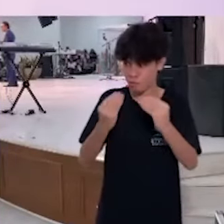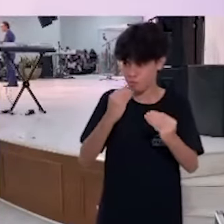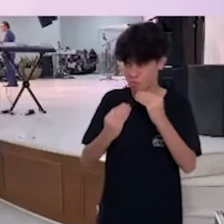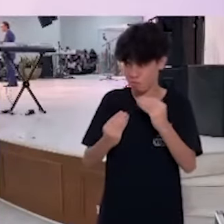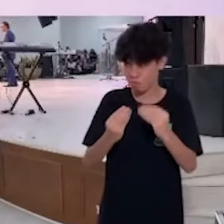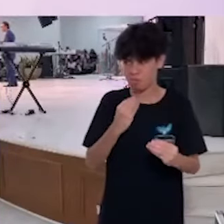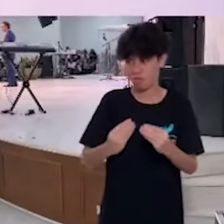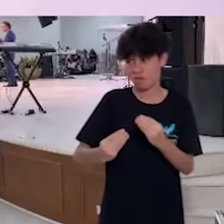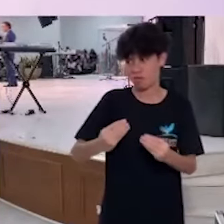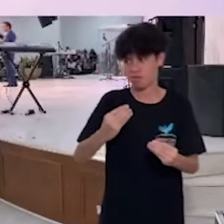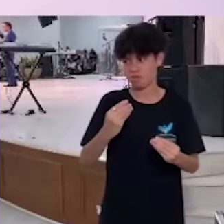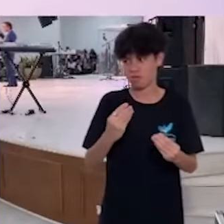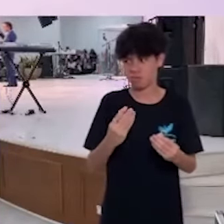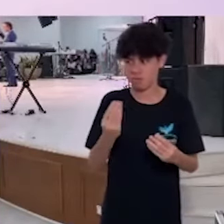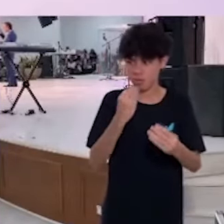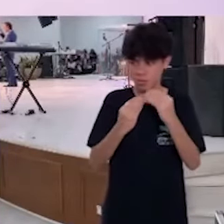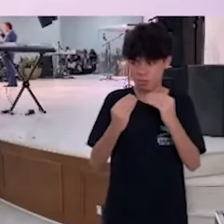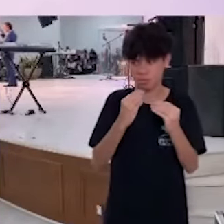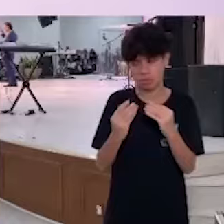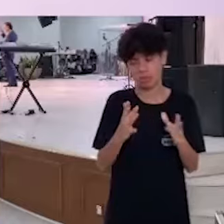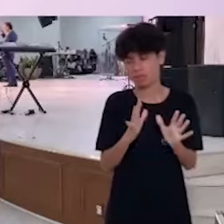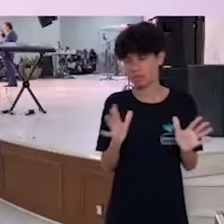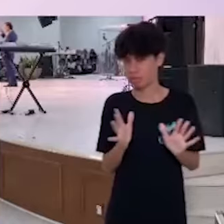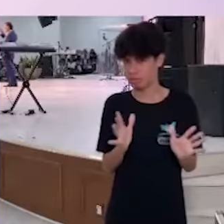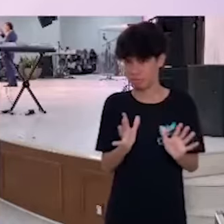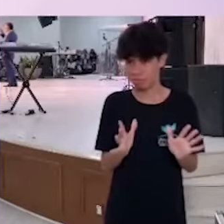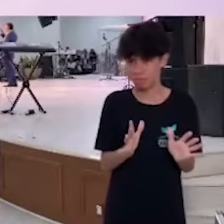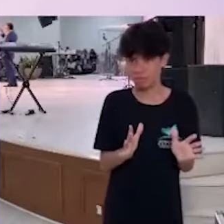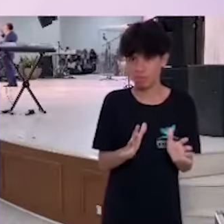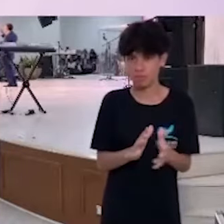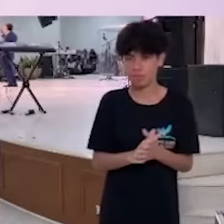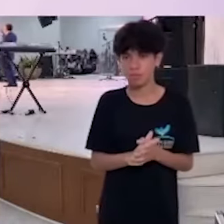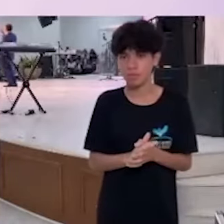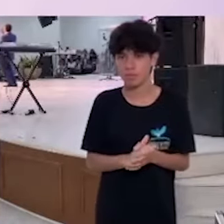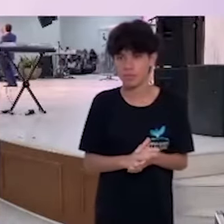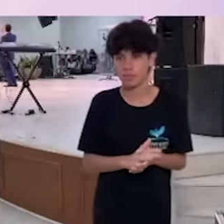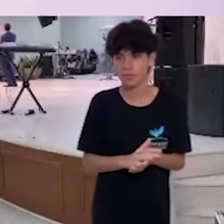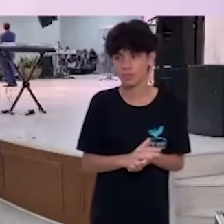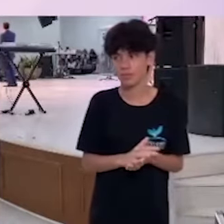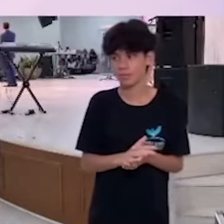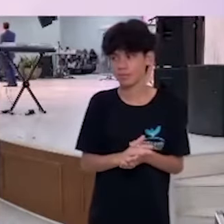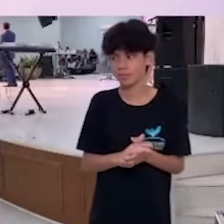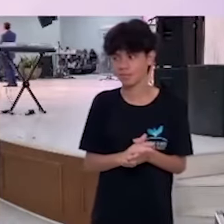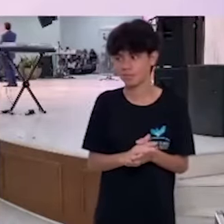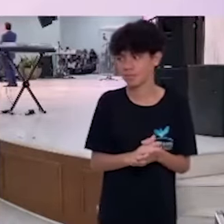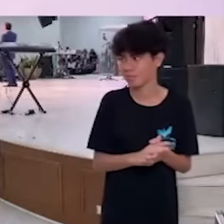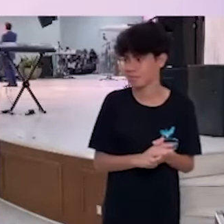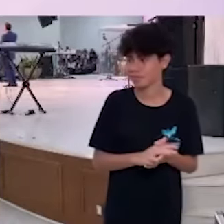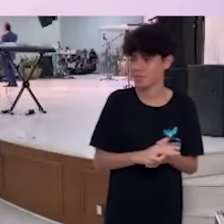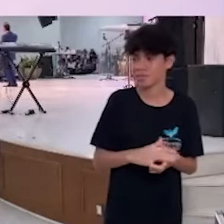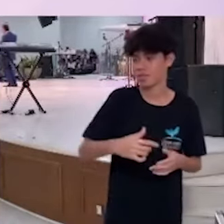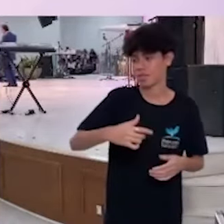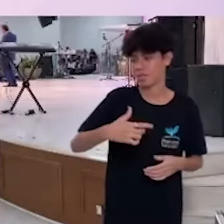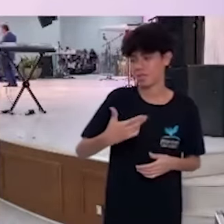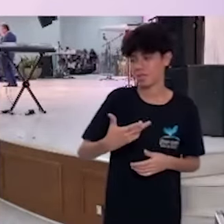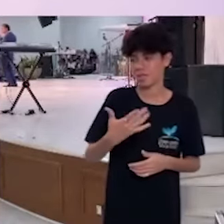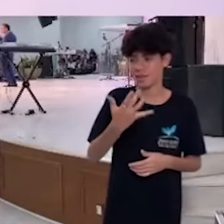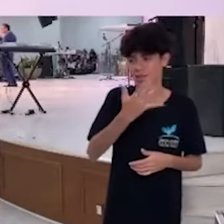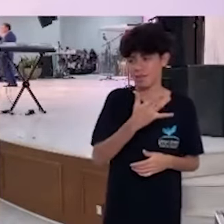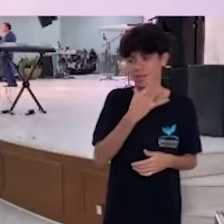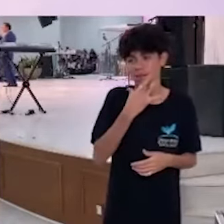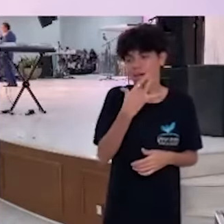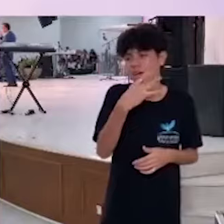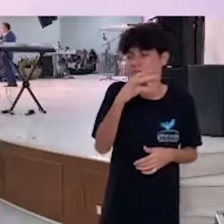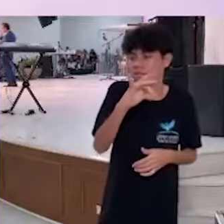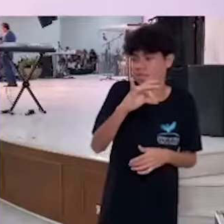práctico. Ay, pastor, yo pensé que me iba a dar algo más espiritual, más teológico, más profundo.